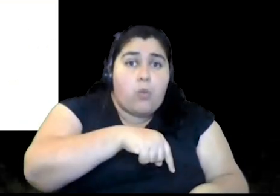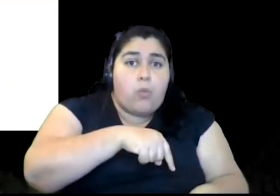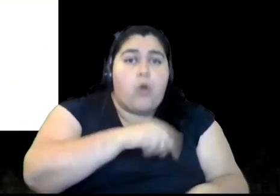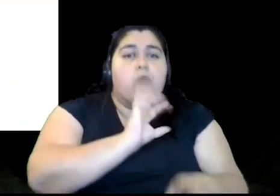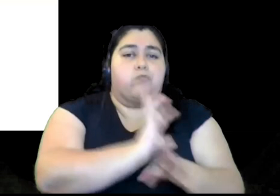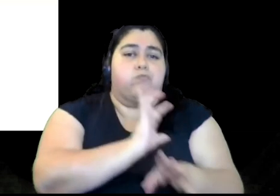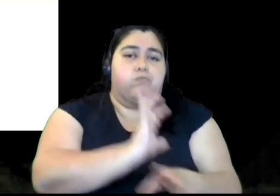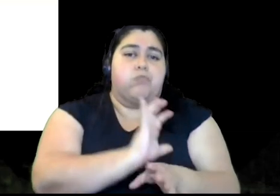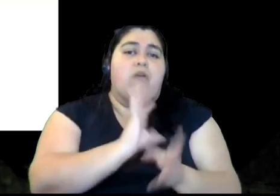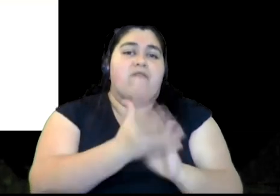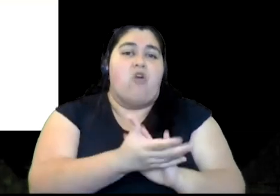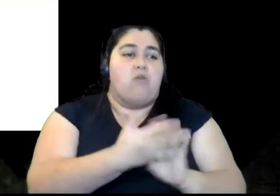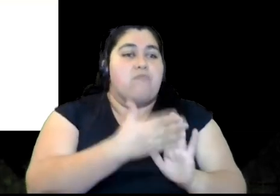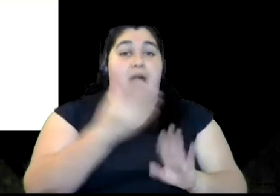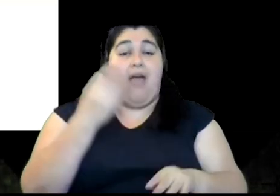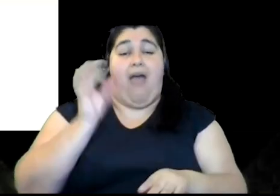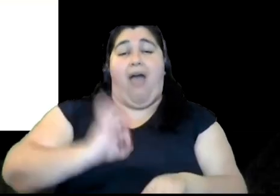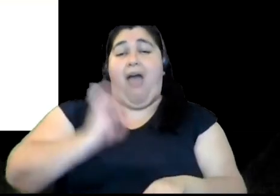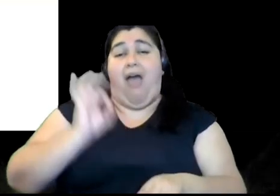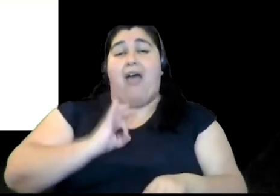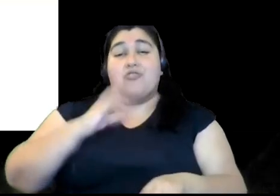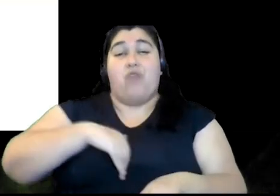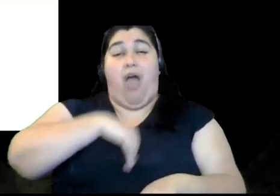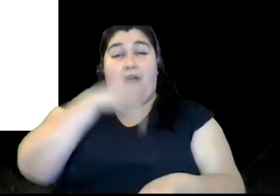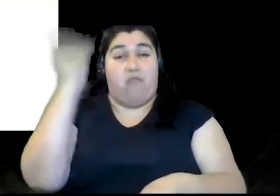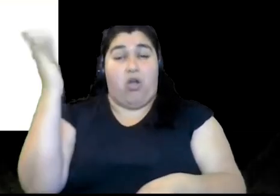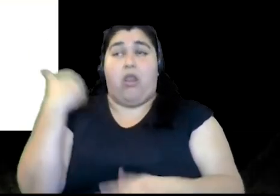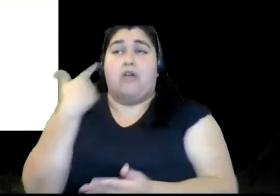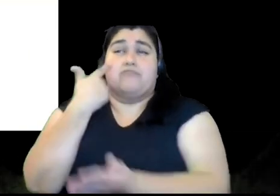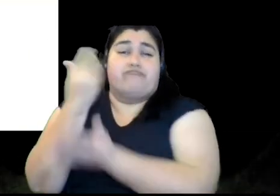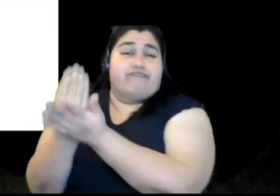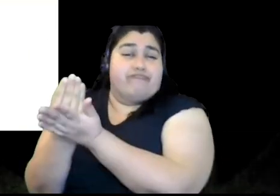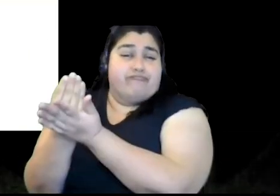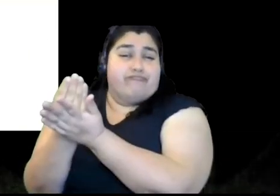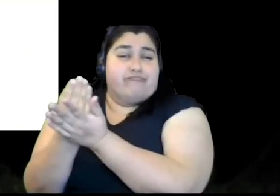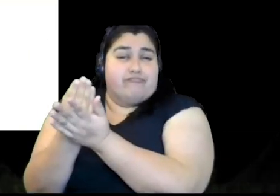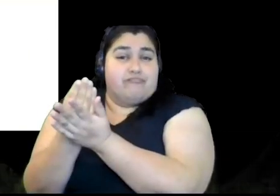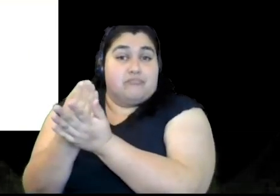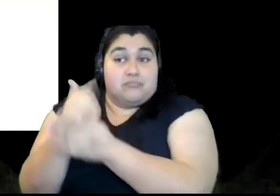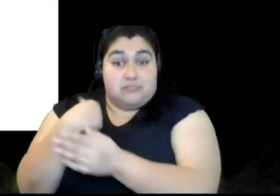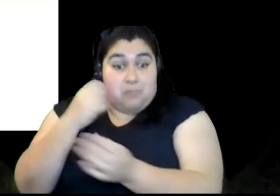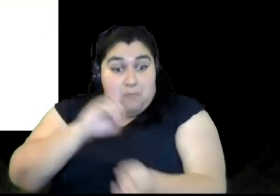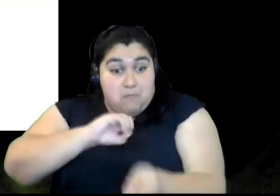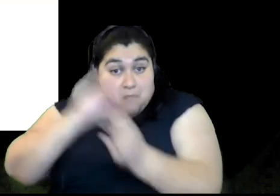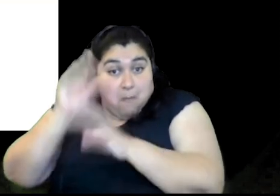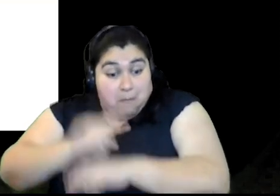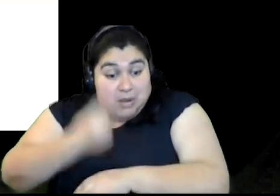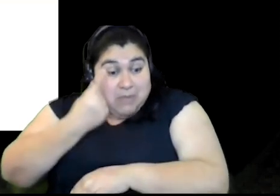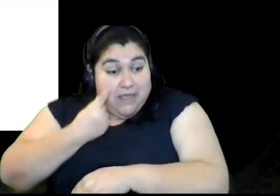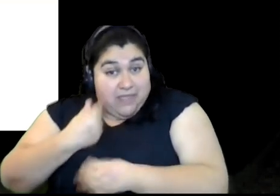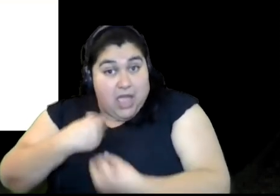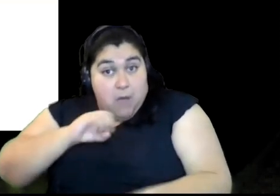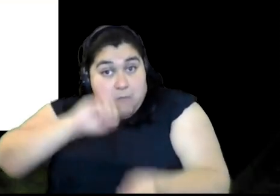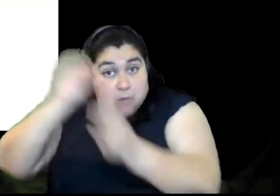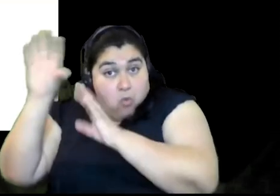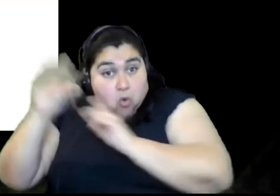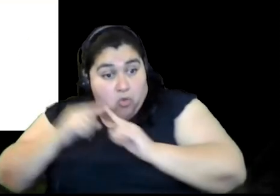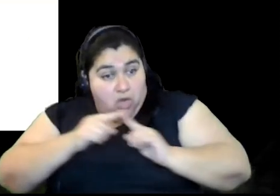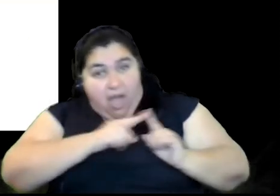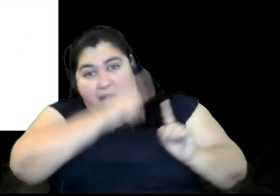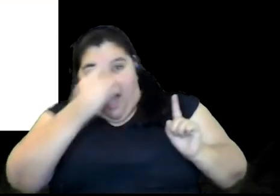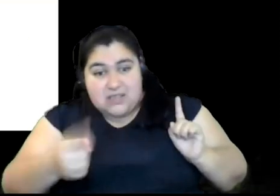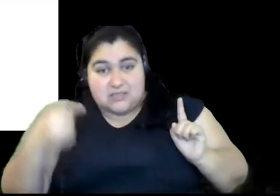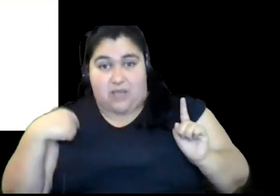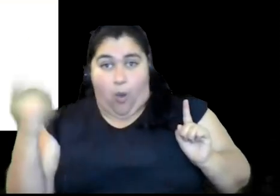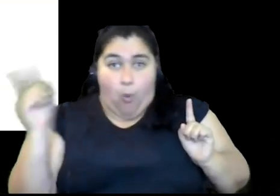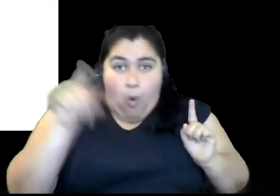tendría deuda por todas las rentas de fuente extranjera, más cualquier renta de fuente argentina que haya obtenido.